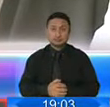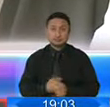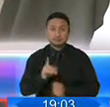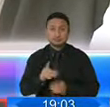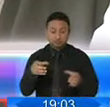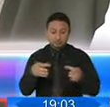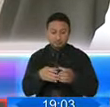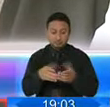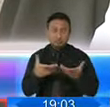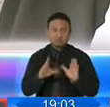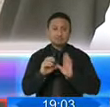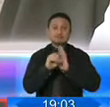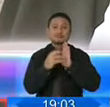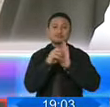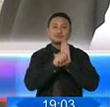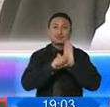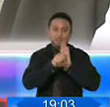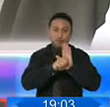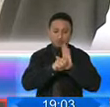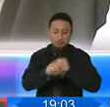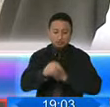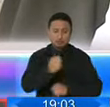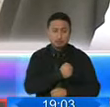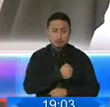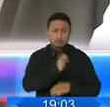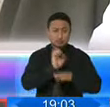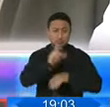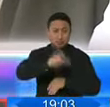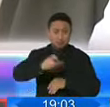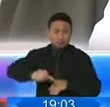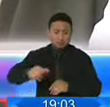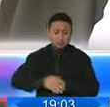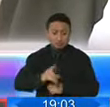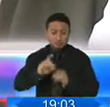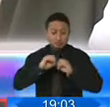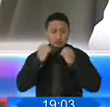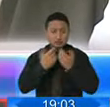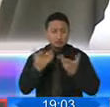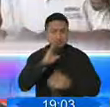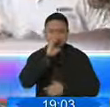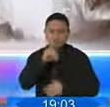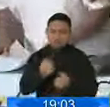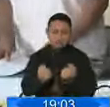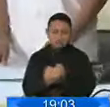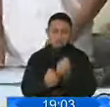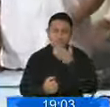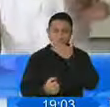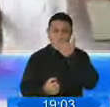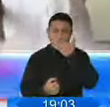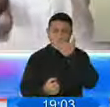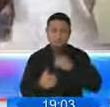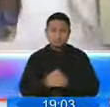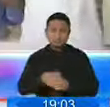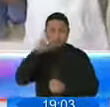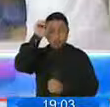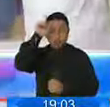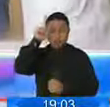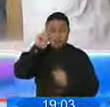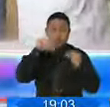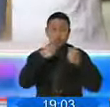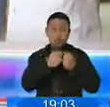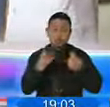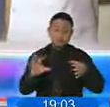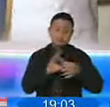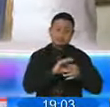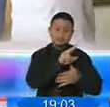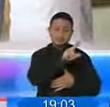sede simbólica del pueblo ecuatoriano y de las organizaciones donde siempre hemos estado ahí. Son las reacciones de los sectores aliados al partido